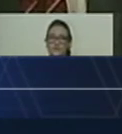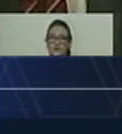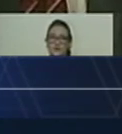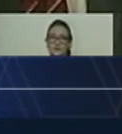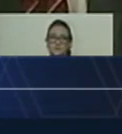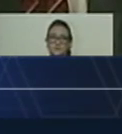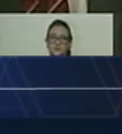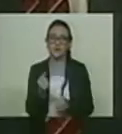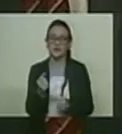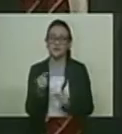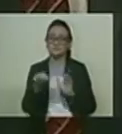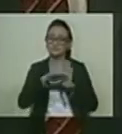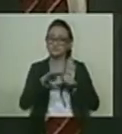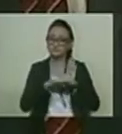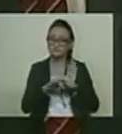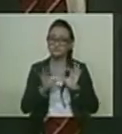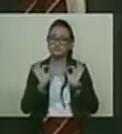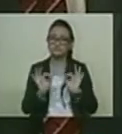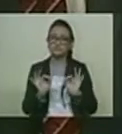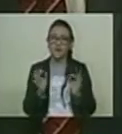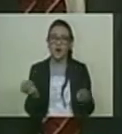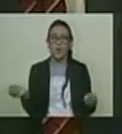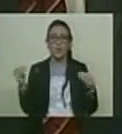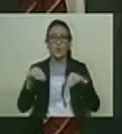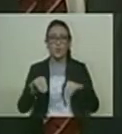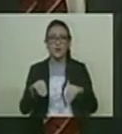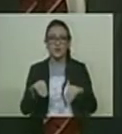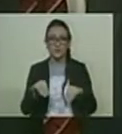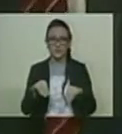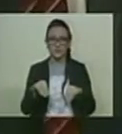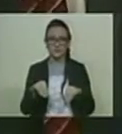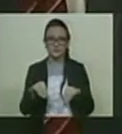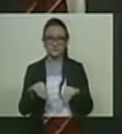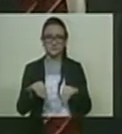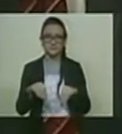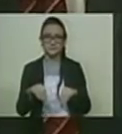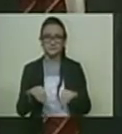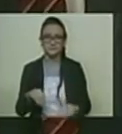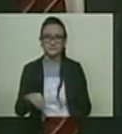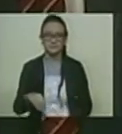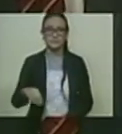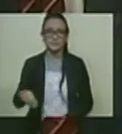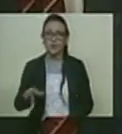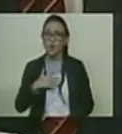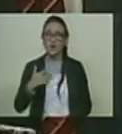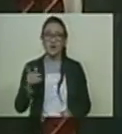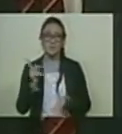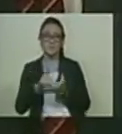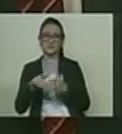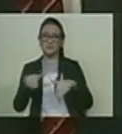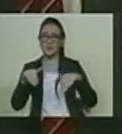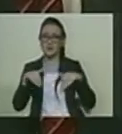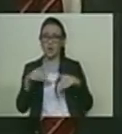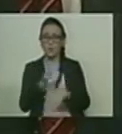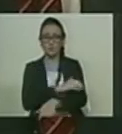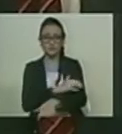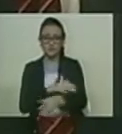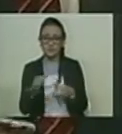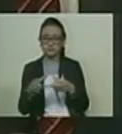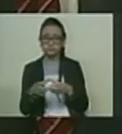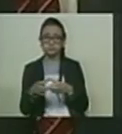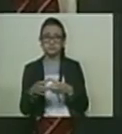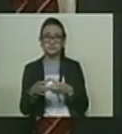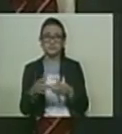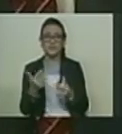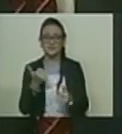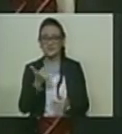condiciones ofrecidas en este acuerdo. En este sentido mantienen su posición de no participar, incluso aseguran que se va a